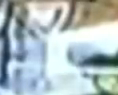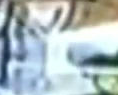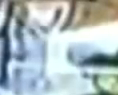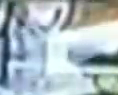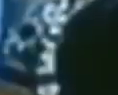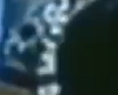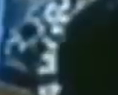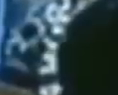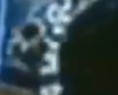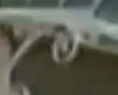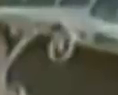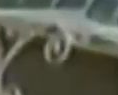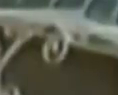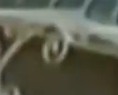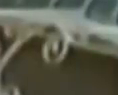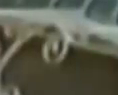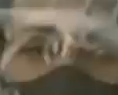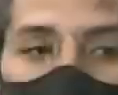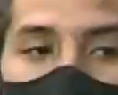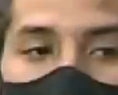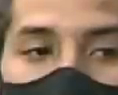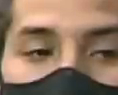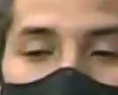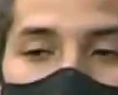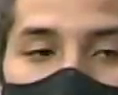Globovisión. Gracias, medios de comunicación.